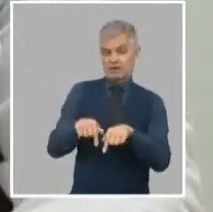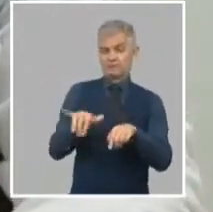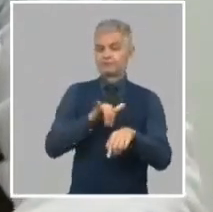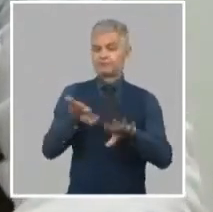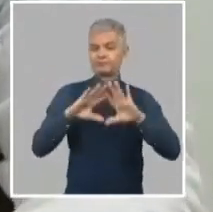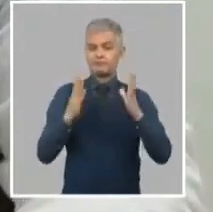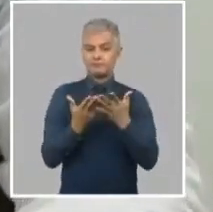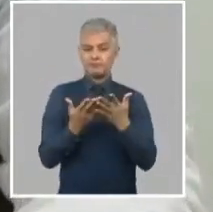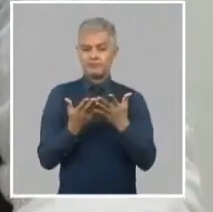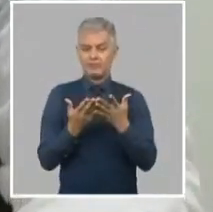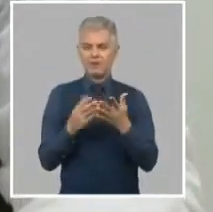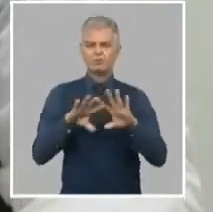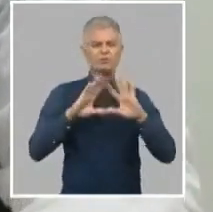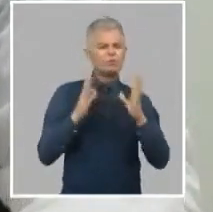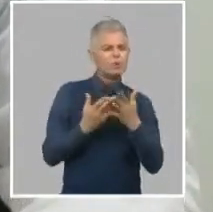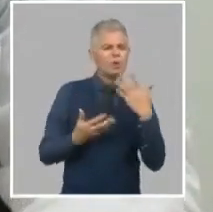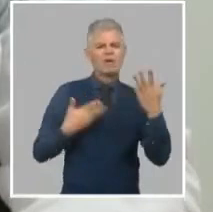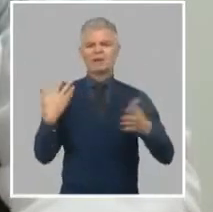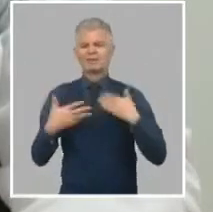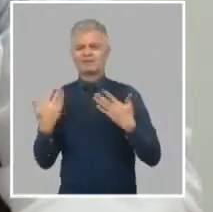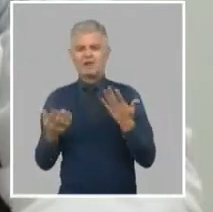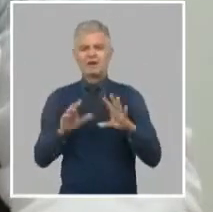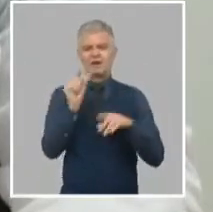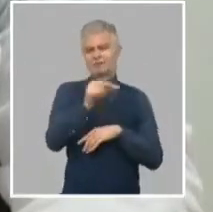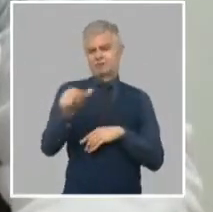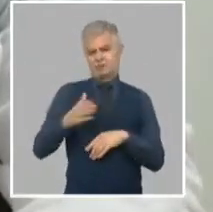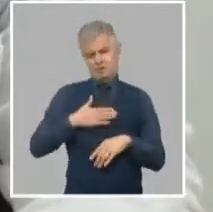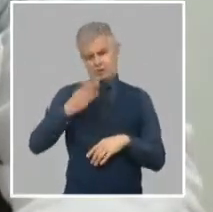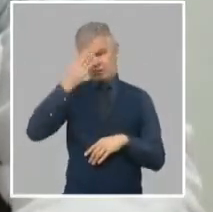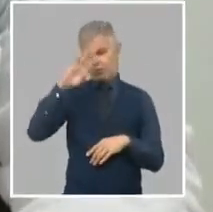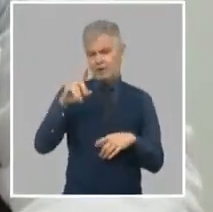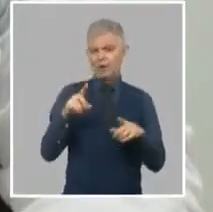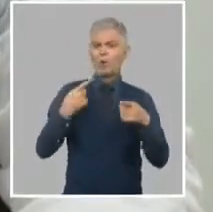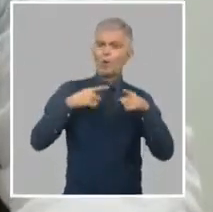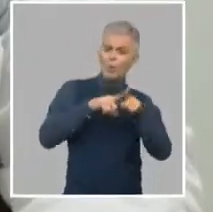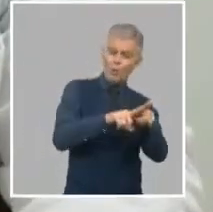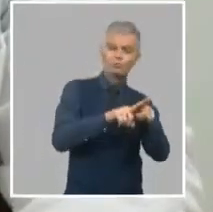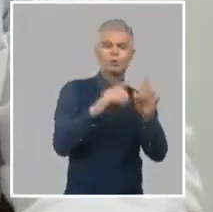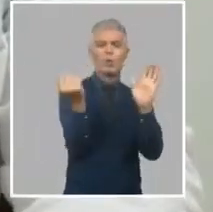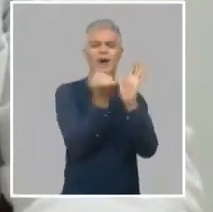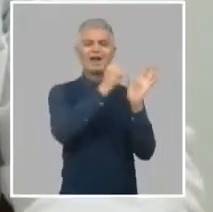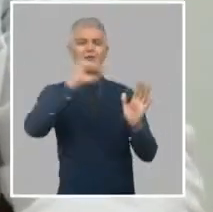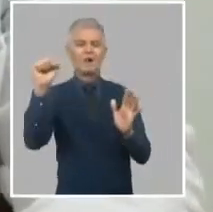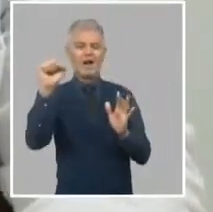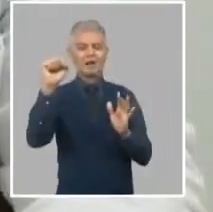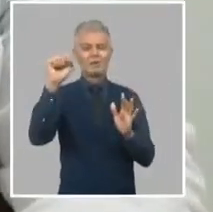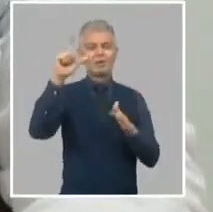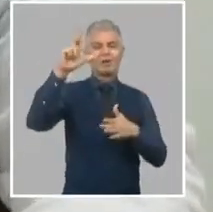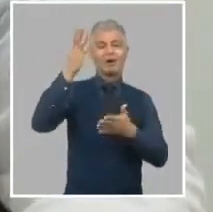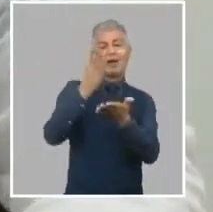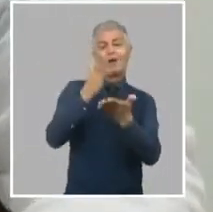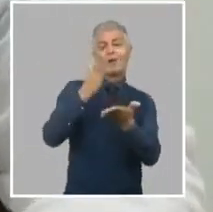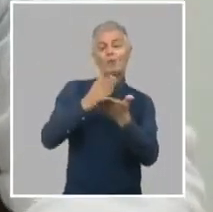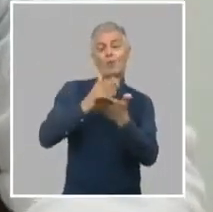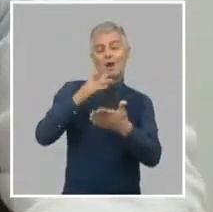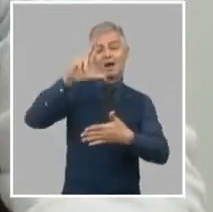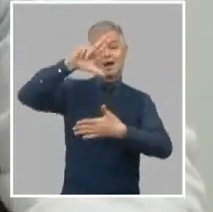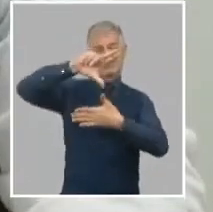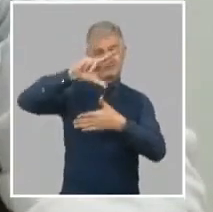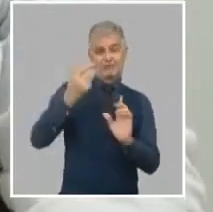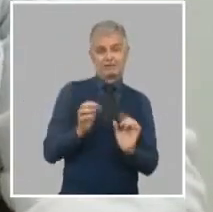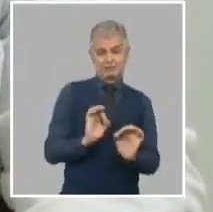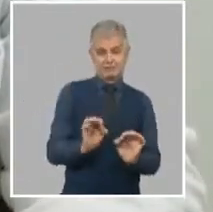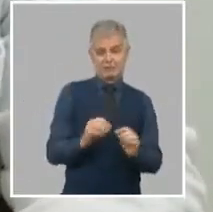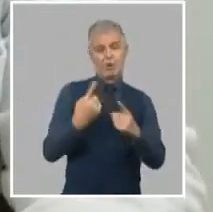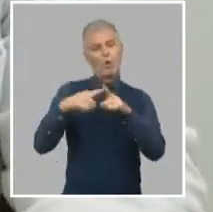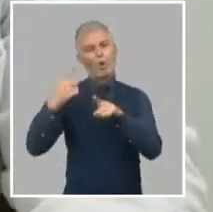accionar de todo el personal nuestro, de conjunto con los graduados del ELAN, con médicos de otros países que se sumaron en